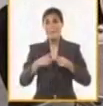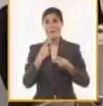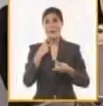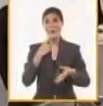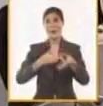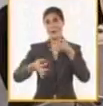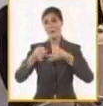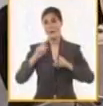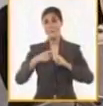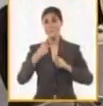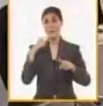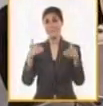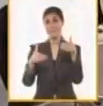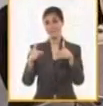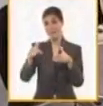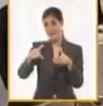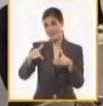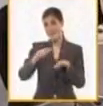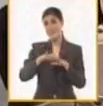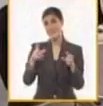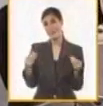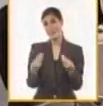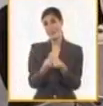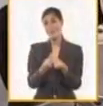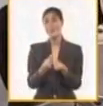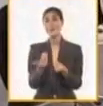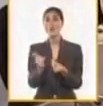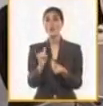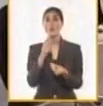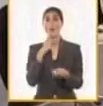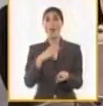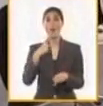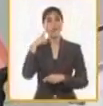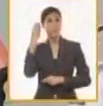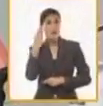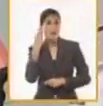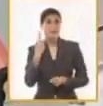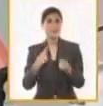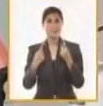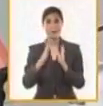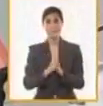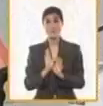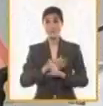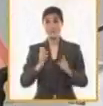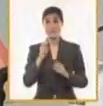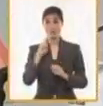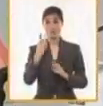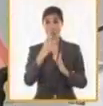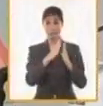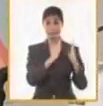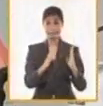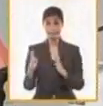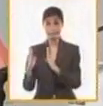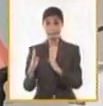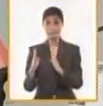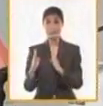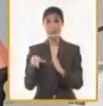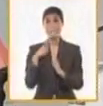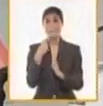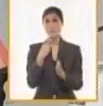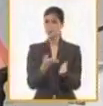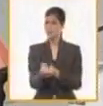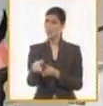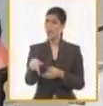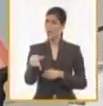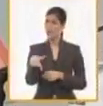su presencia, por estar acá con nosotros, por compartir sus análisis. Nosotros vamos a pasar a la segunda parte de nuestra mesa redonda, pero le pedimos que se quede junto a nosotros,